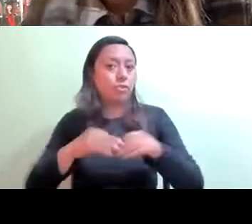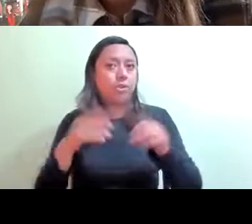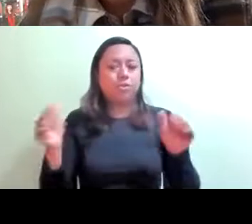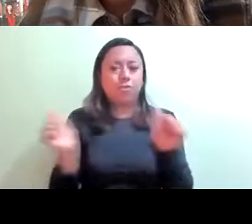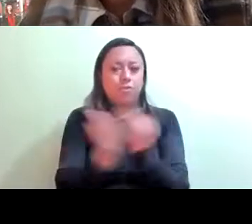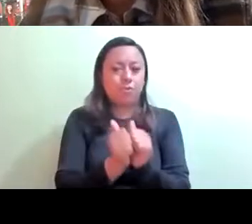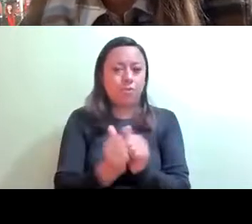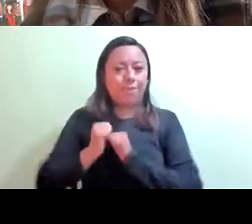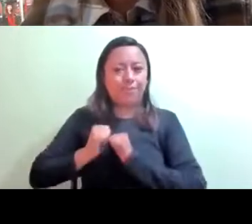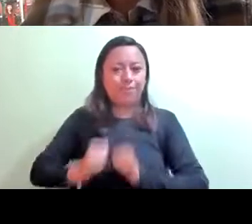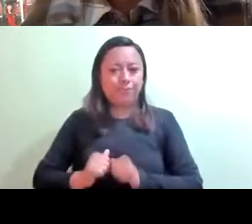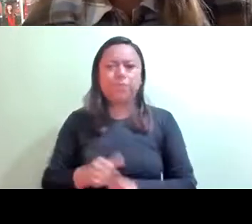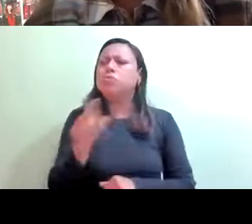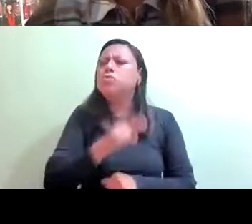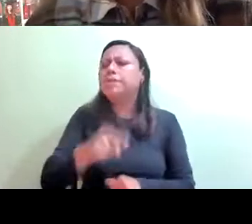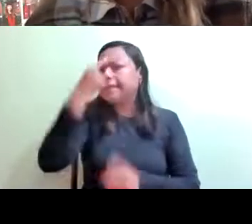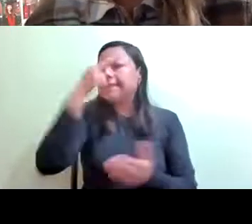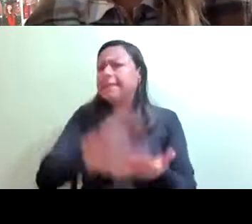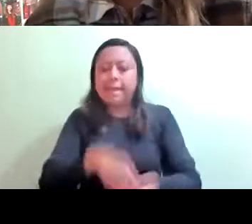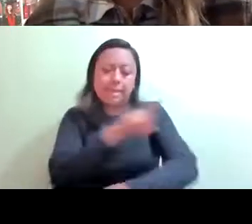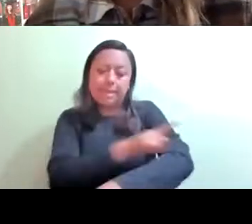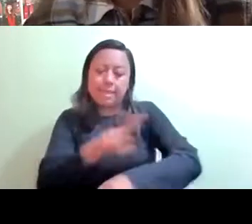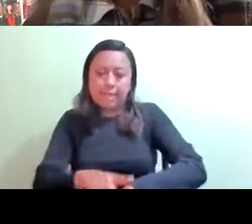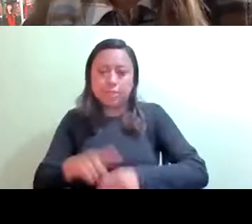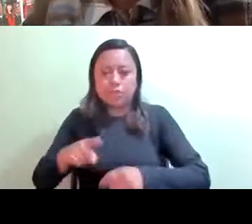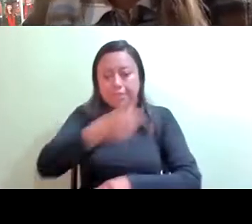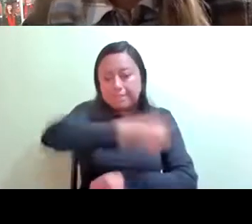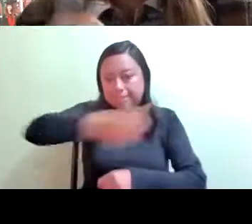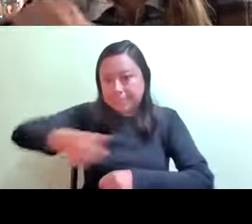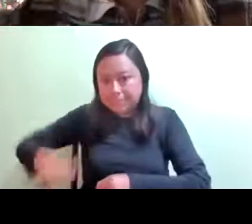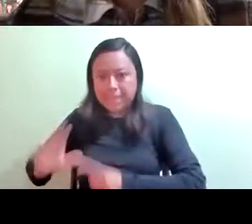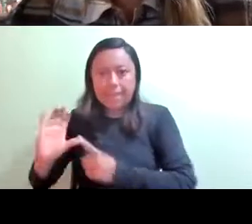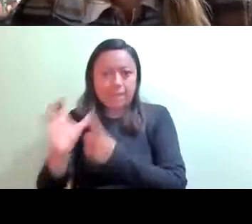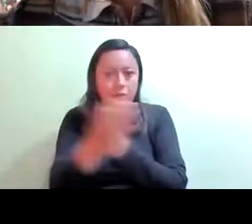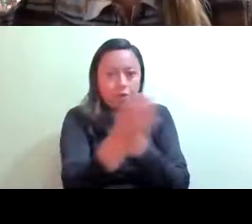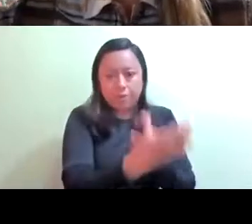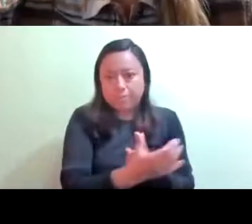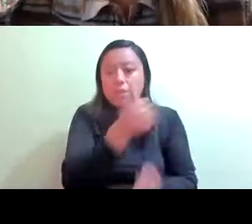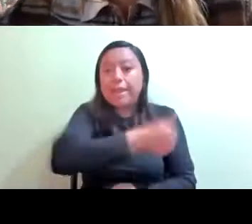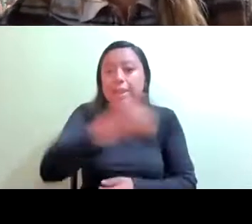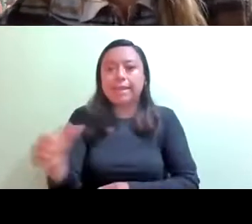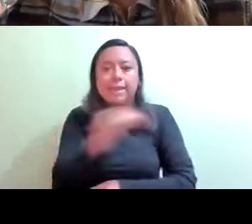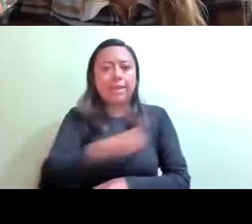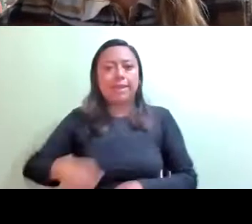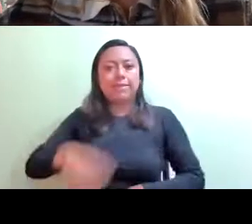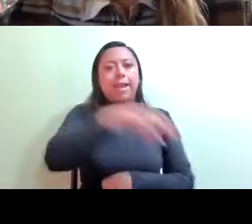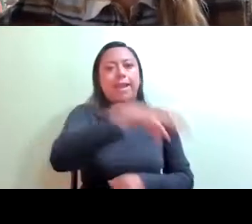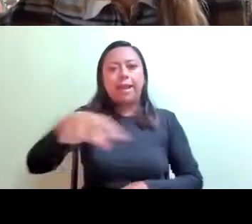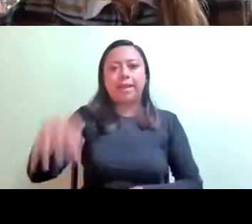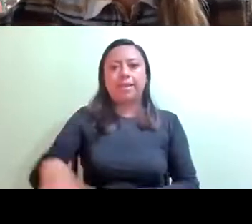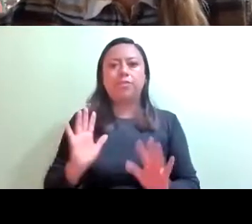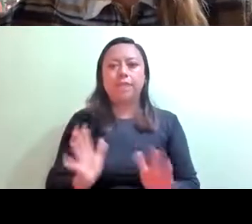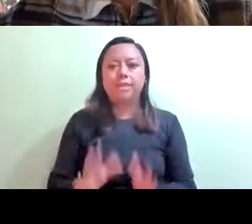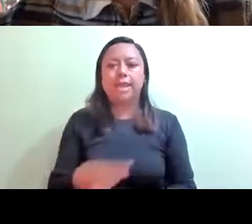están funcionando las delegaciones de la comisión en cada una de las alcaldías donde ya se han instalado?